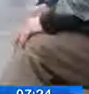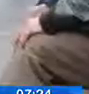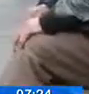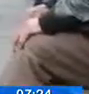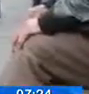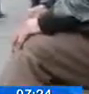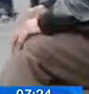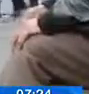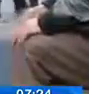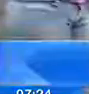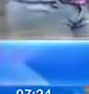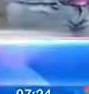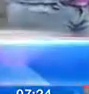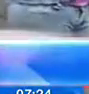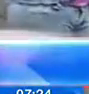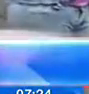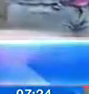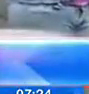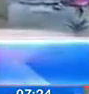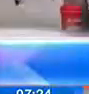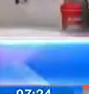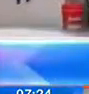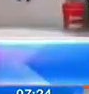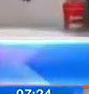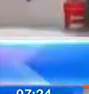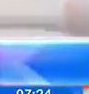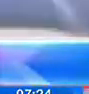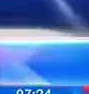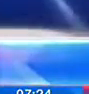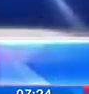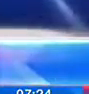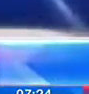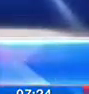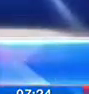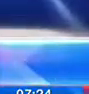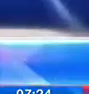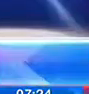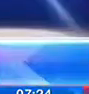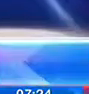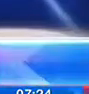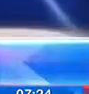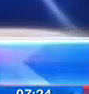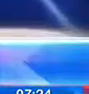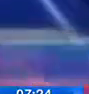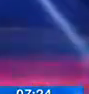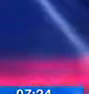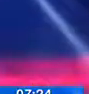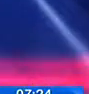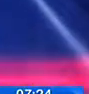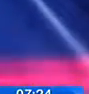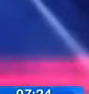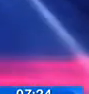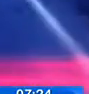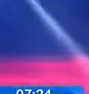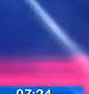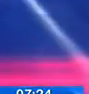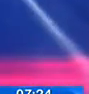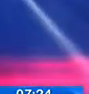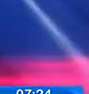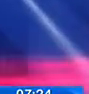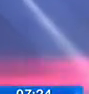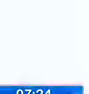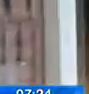Al hablar de subempleo, la situación es más drástica aún. Pasó del 5,5% del 2015 al 13% en el